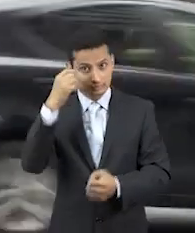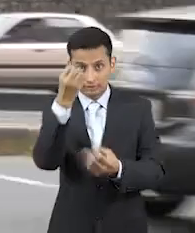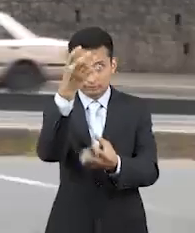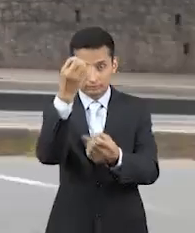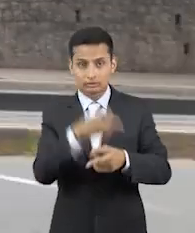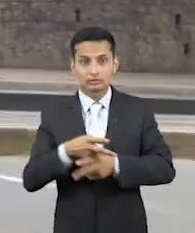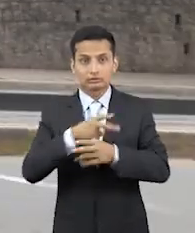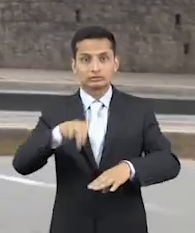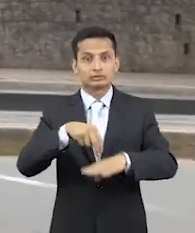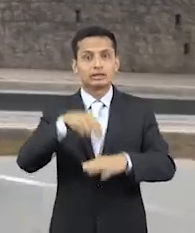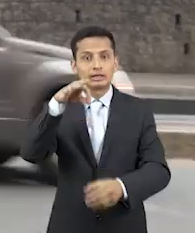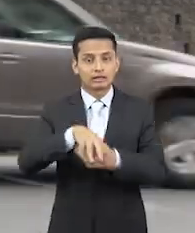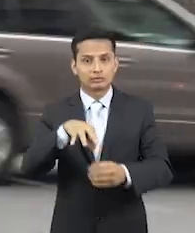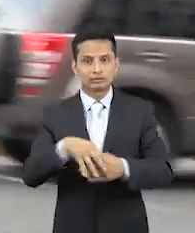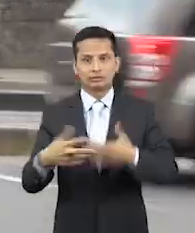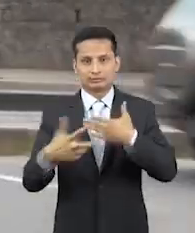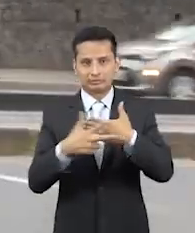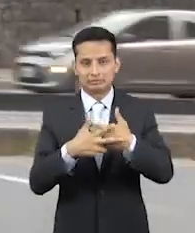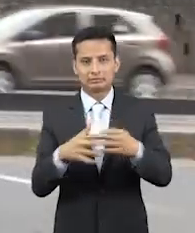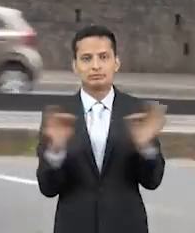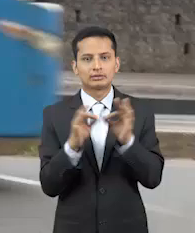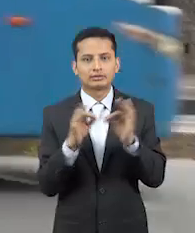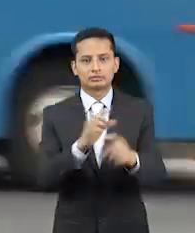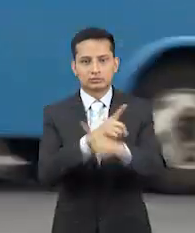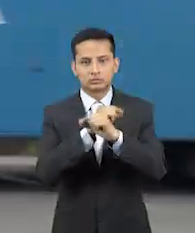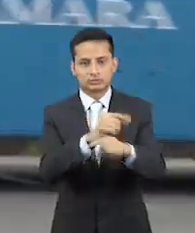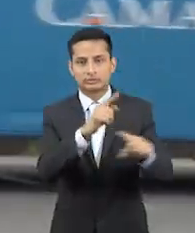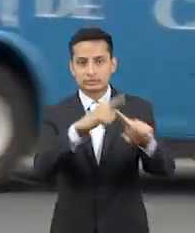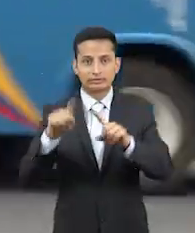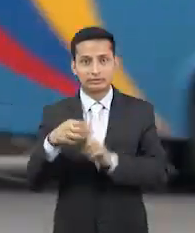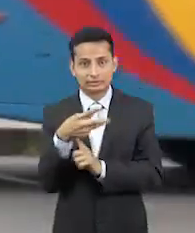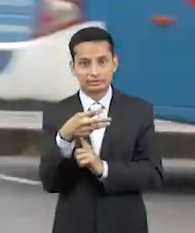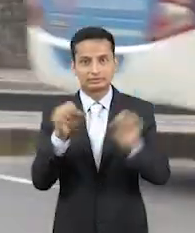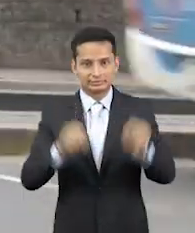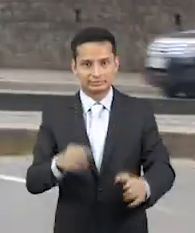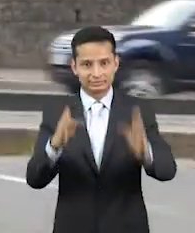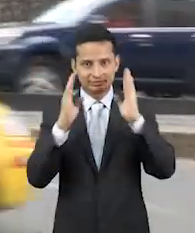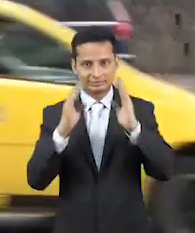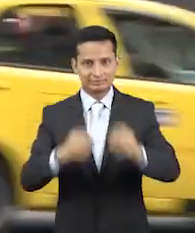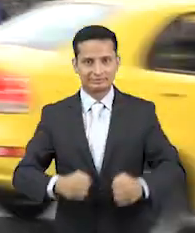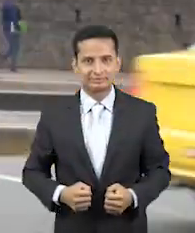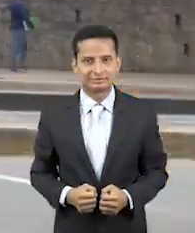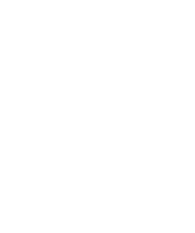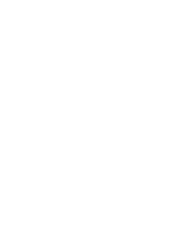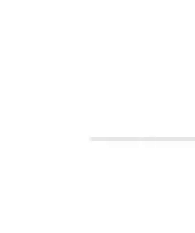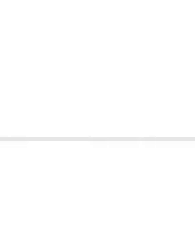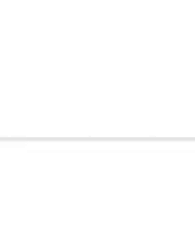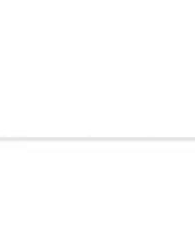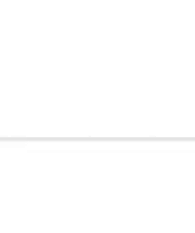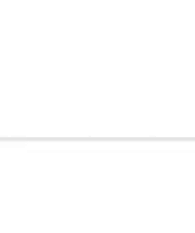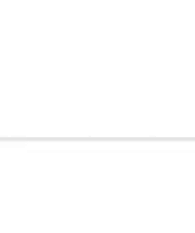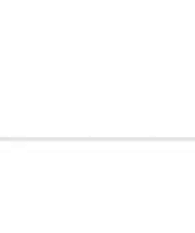Recuerda que puedes seguir toda la información relacionada con el Consejo Nacional Electoral a través de la página web y redes sociales.